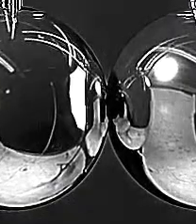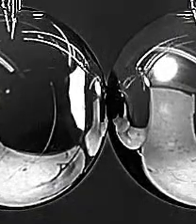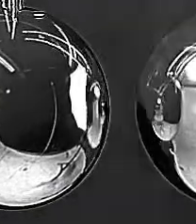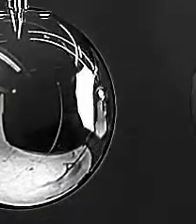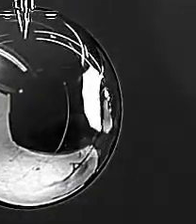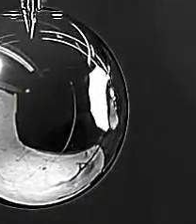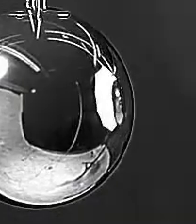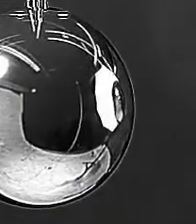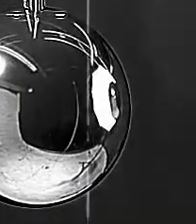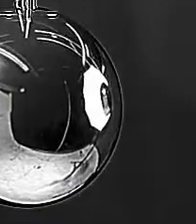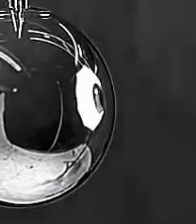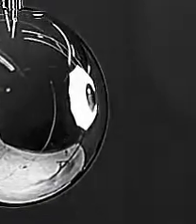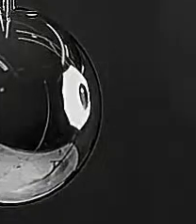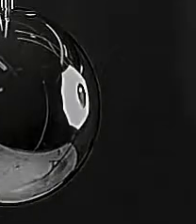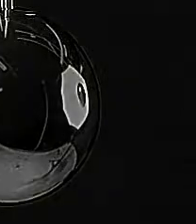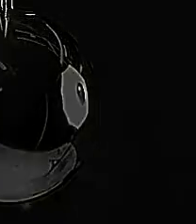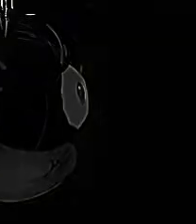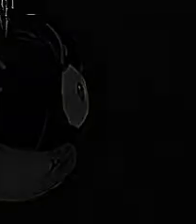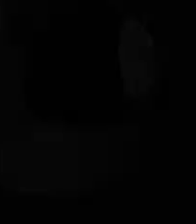sí no